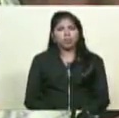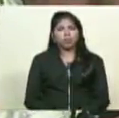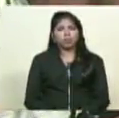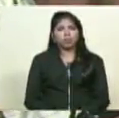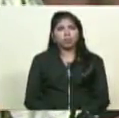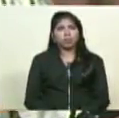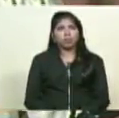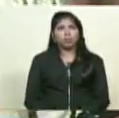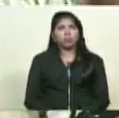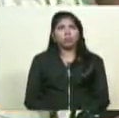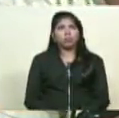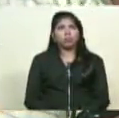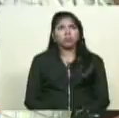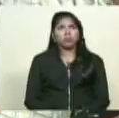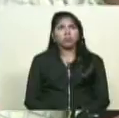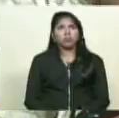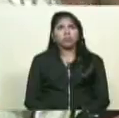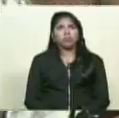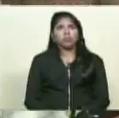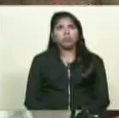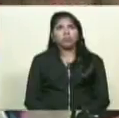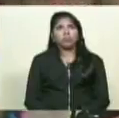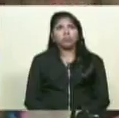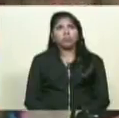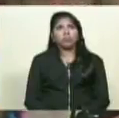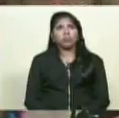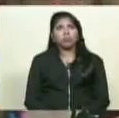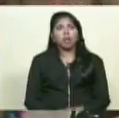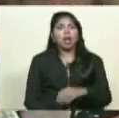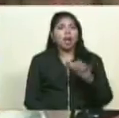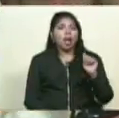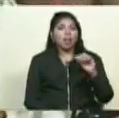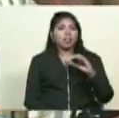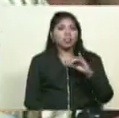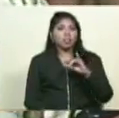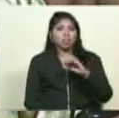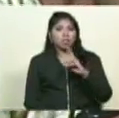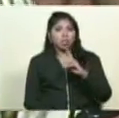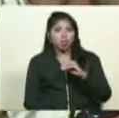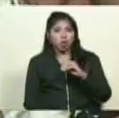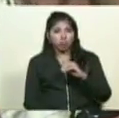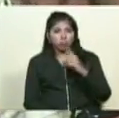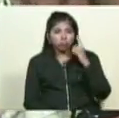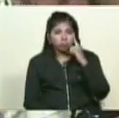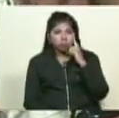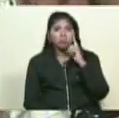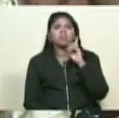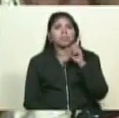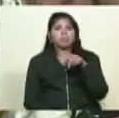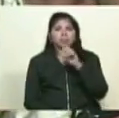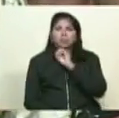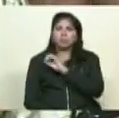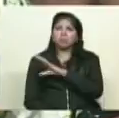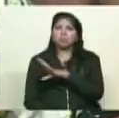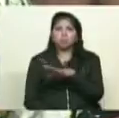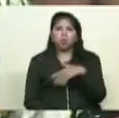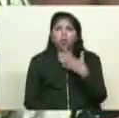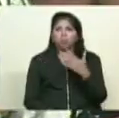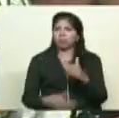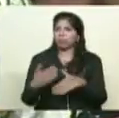Muy buenas noticias. Tenemos eso, el ácido fólico, el acetaminofén y otros medicamentos que estamos